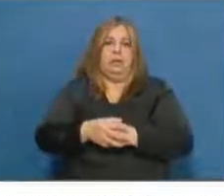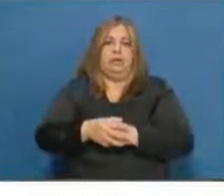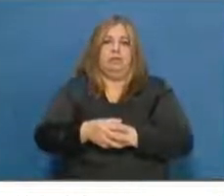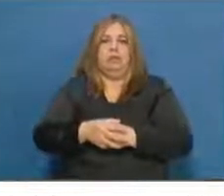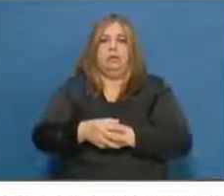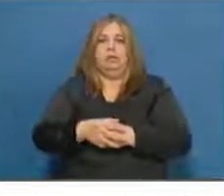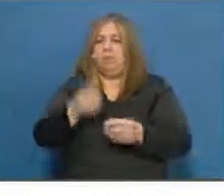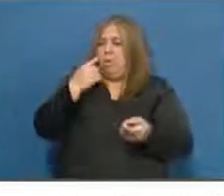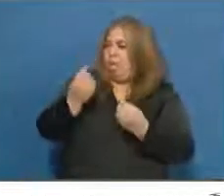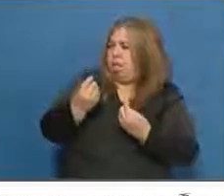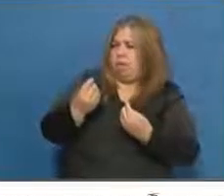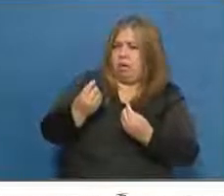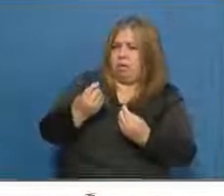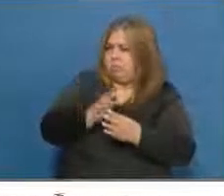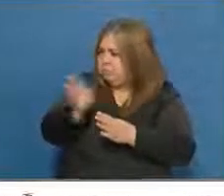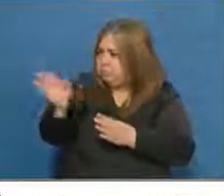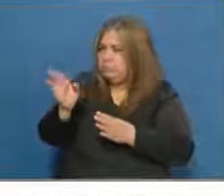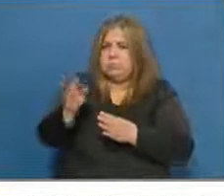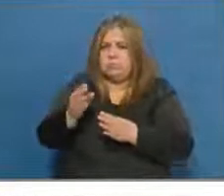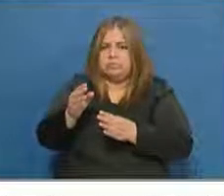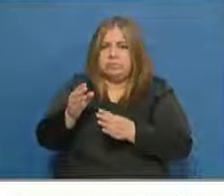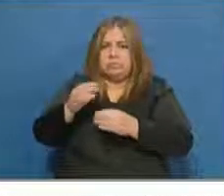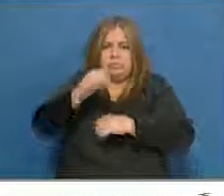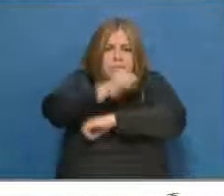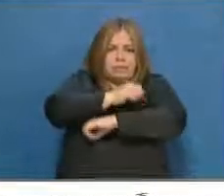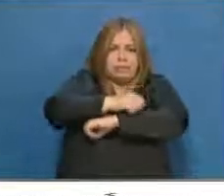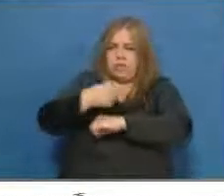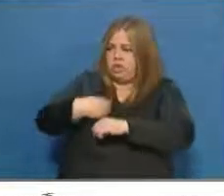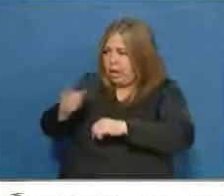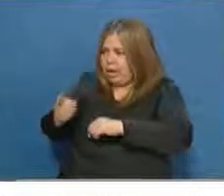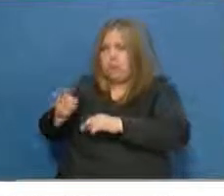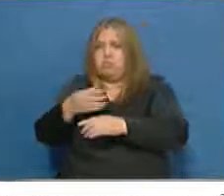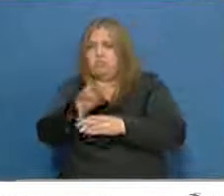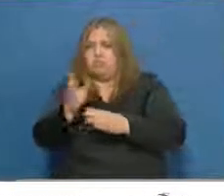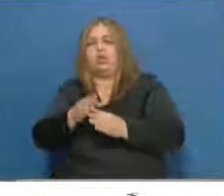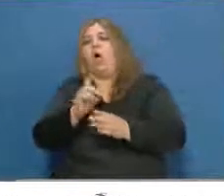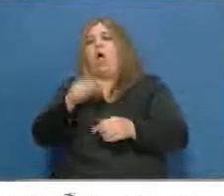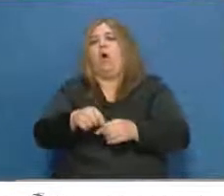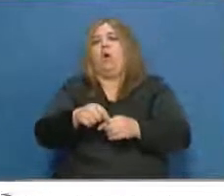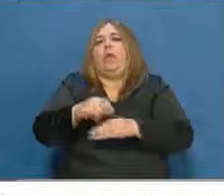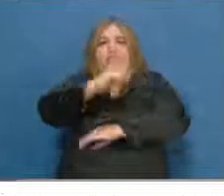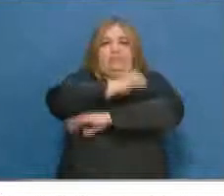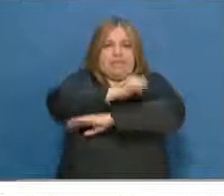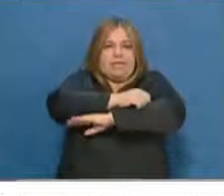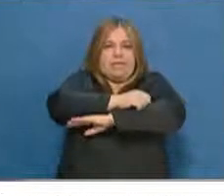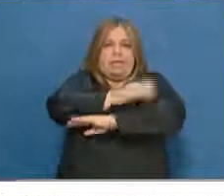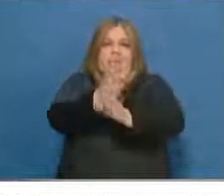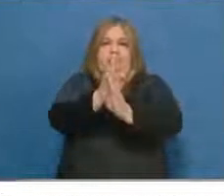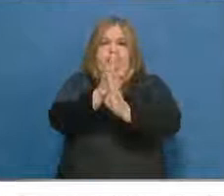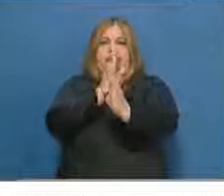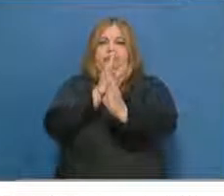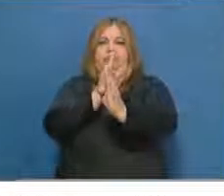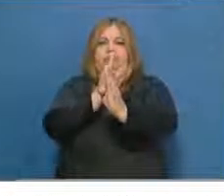se confundía y no sabía si la fila iba para la ventanilla a la que uno tenía que ir. Bueno, ahora son todas filas rectas,